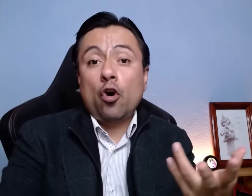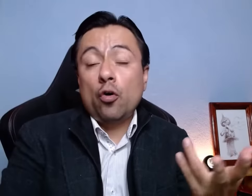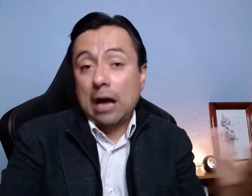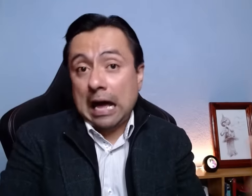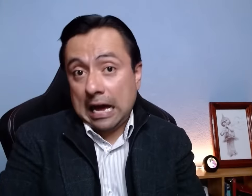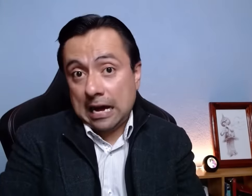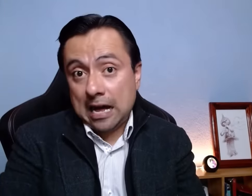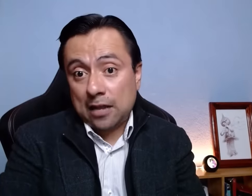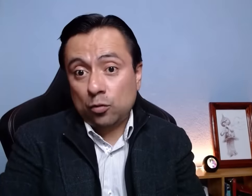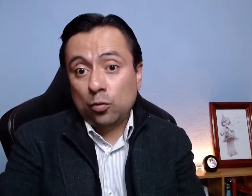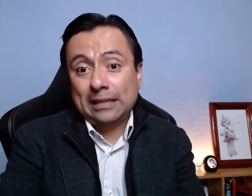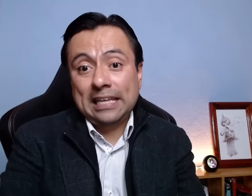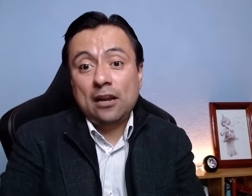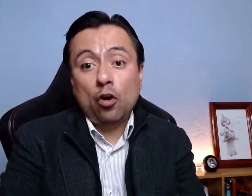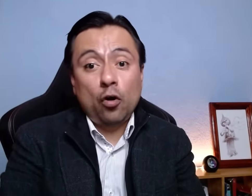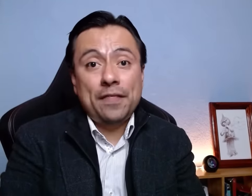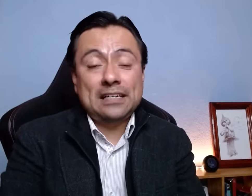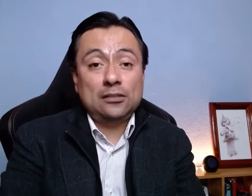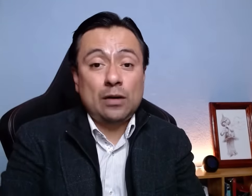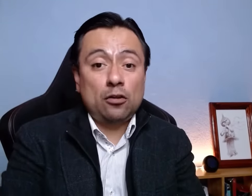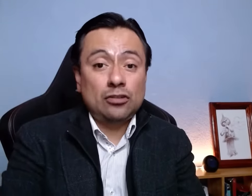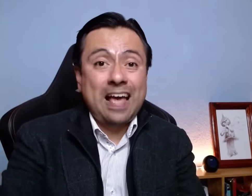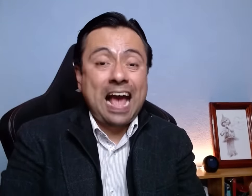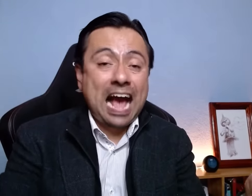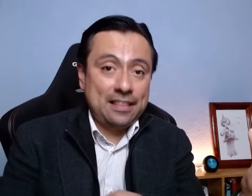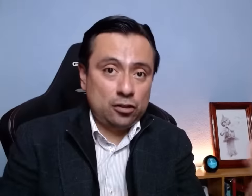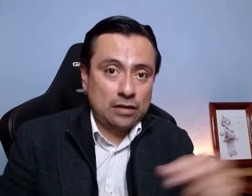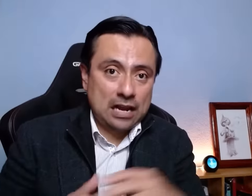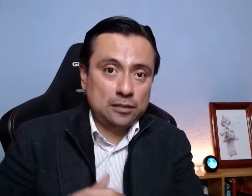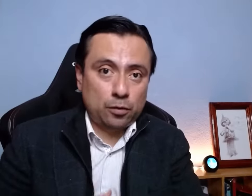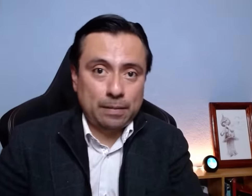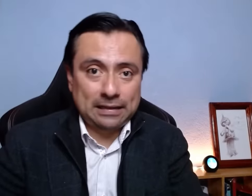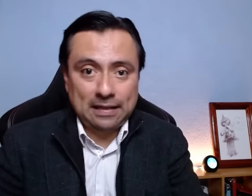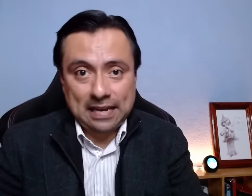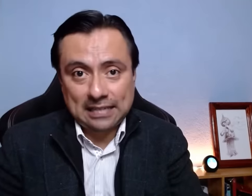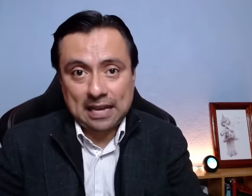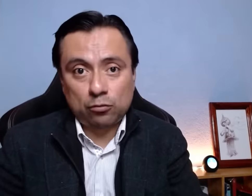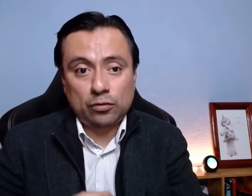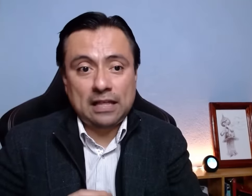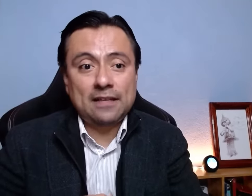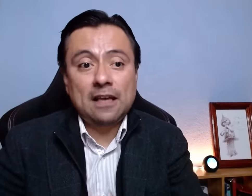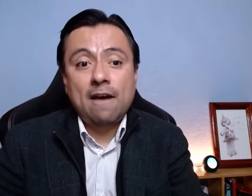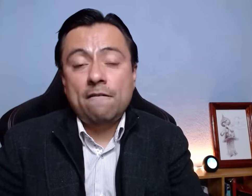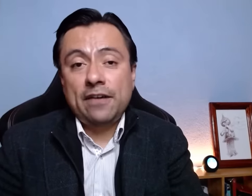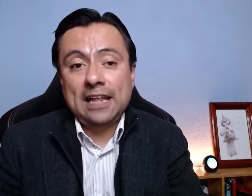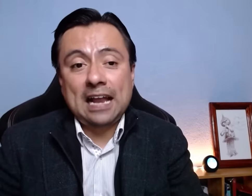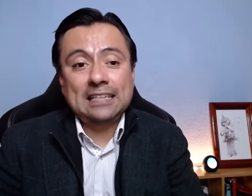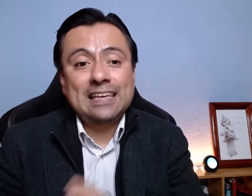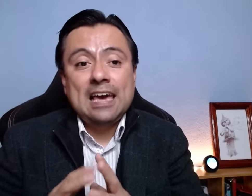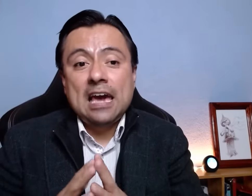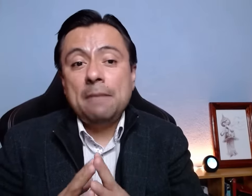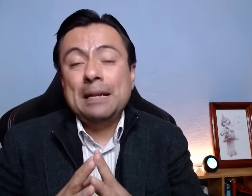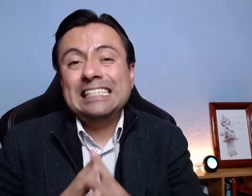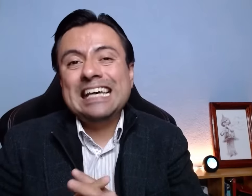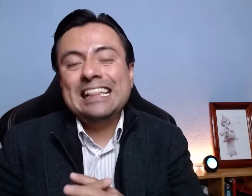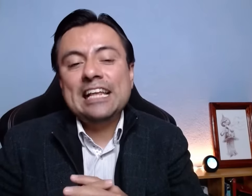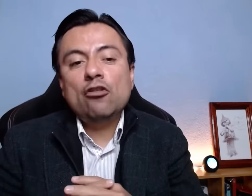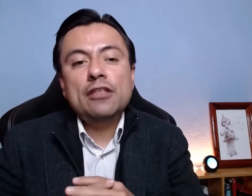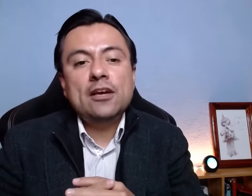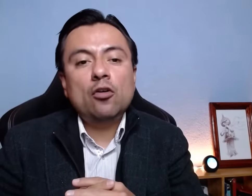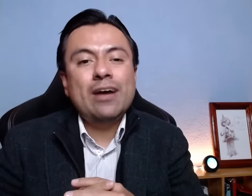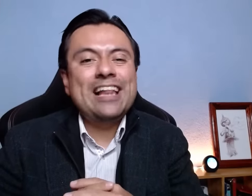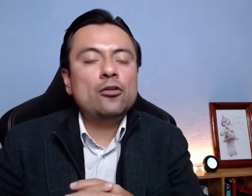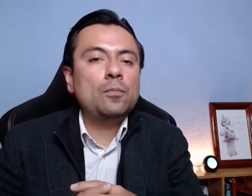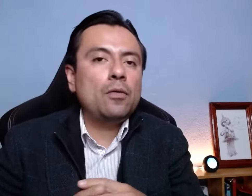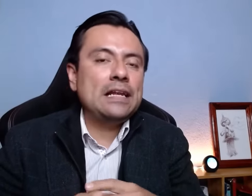mudanzas o a algún cuartel o de resguardos adicionales por parte de las autoridades federales. El presidente